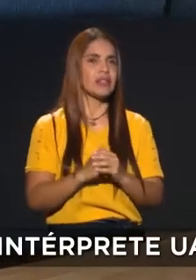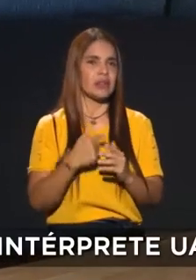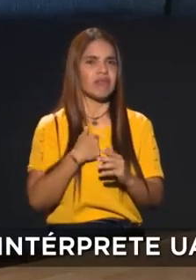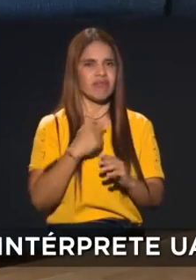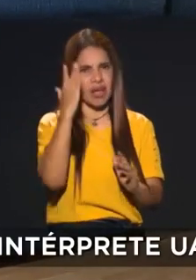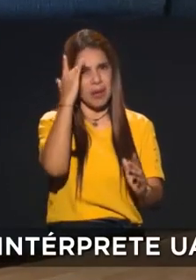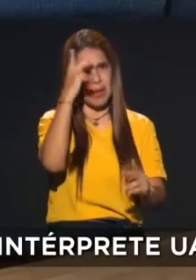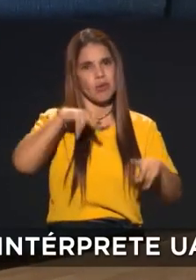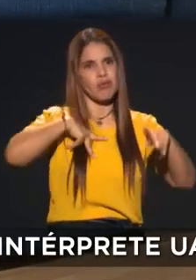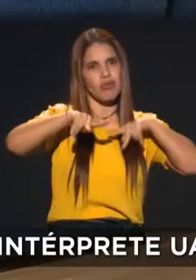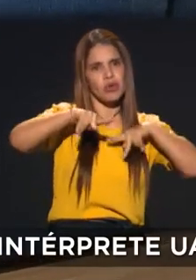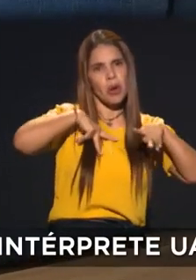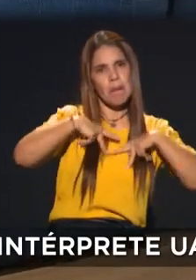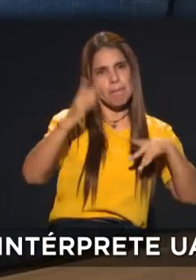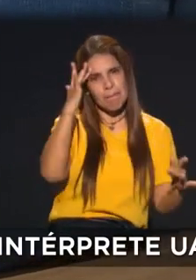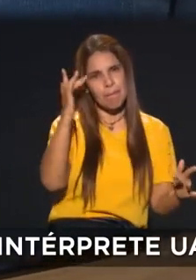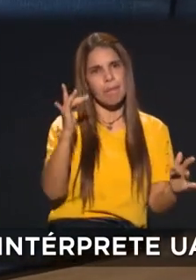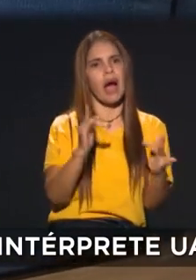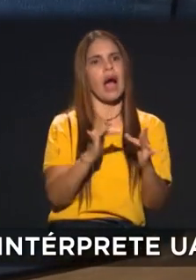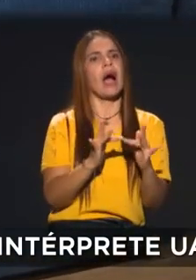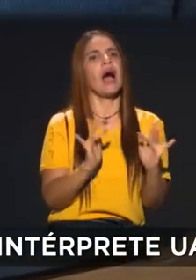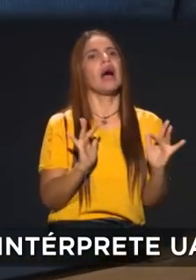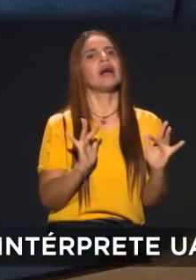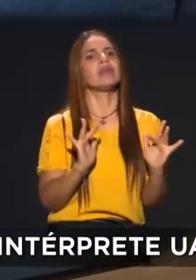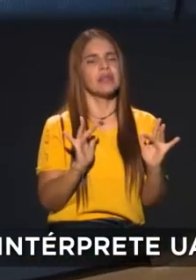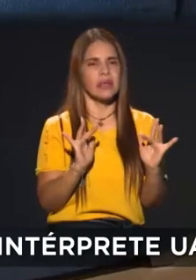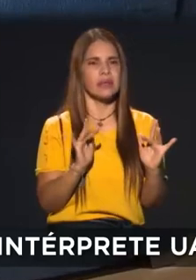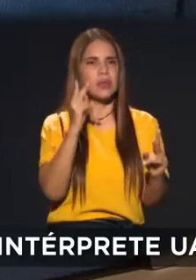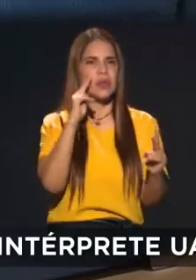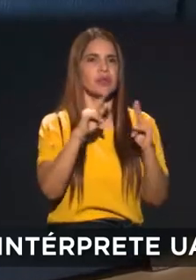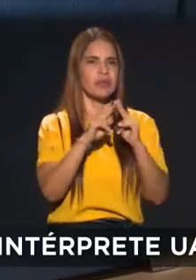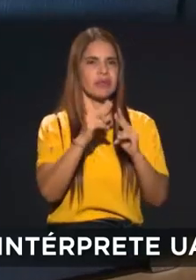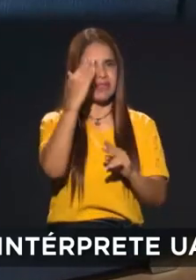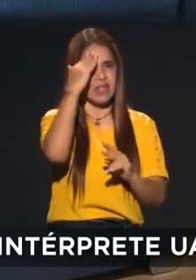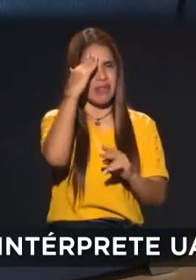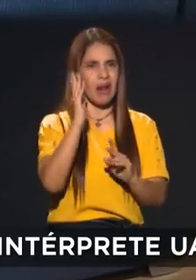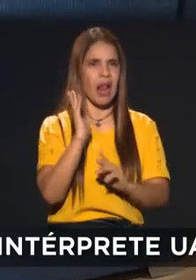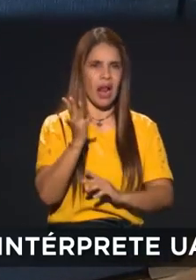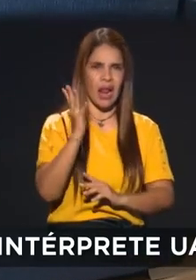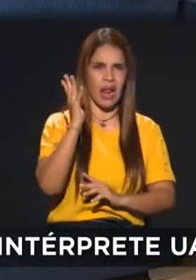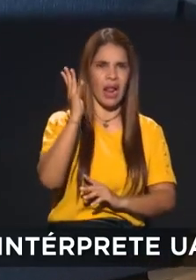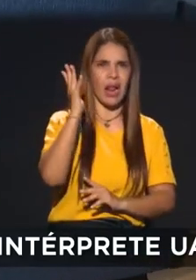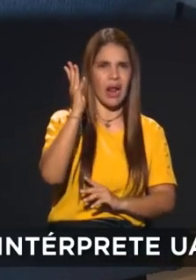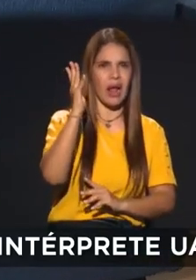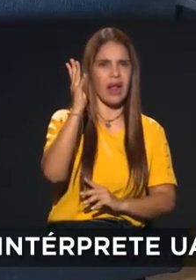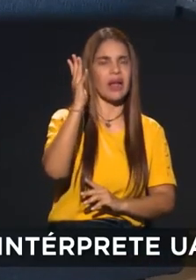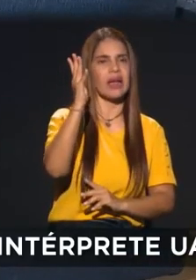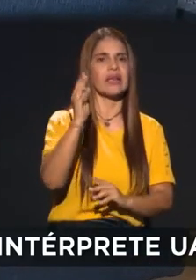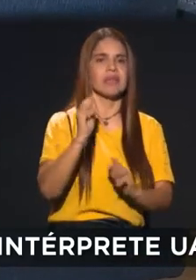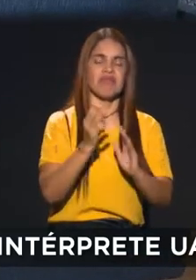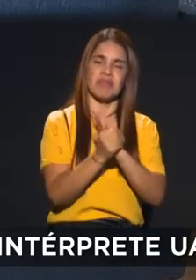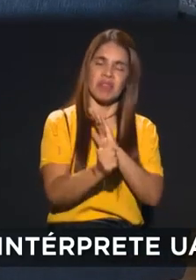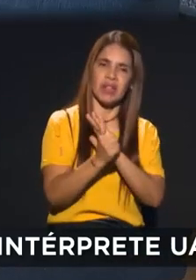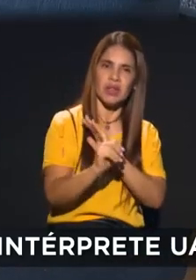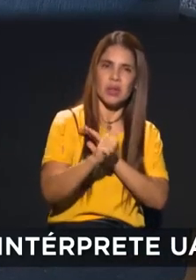sus zapatos. Sí. Cada persona tiene un conocimiento y la idea es que ese conocimiento sea de lo que hable. En la medida también de que la persona puede irse desarrollando en